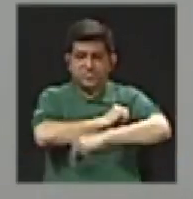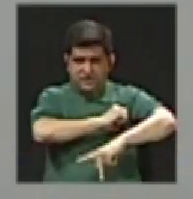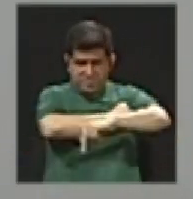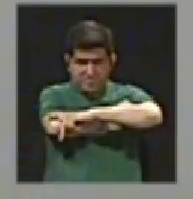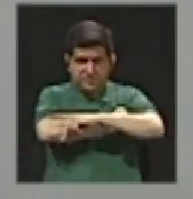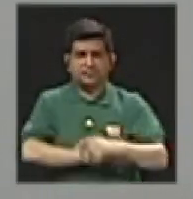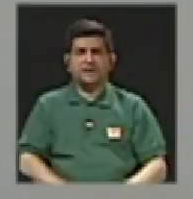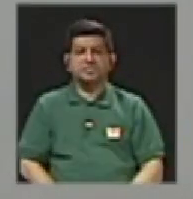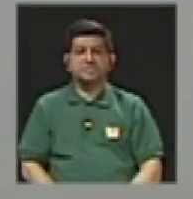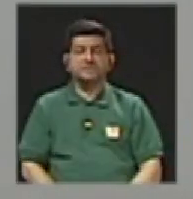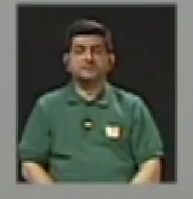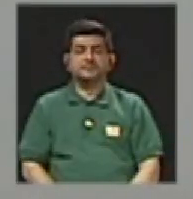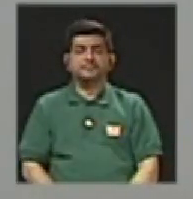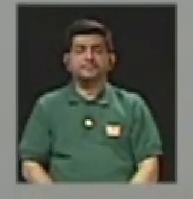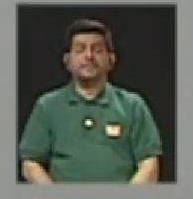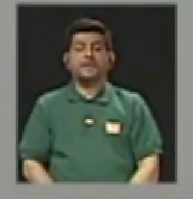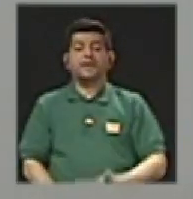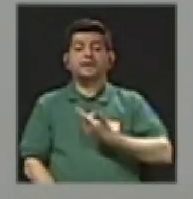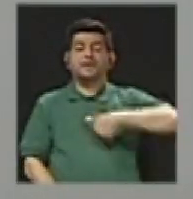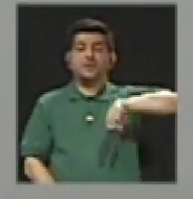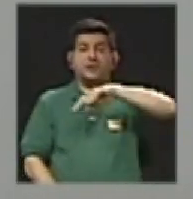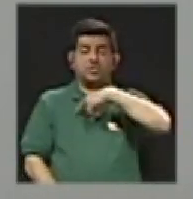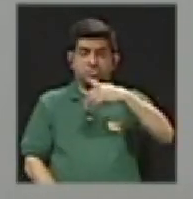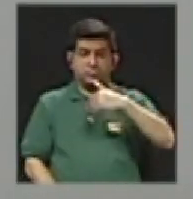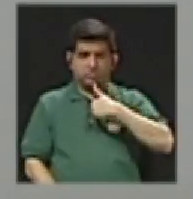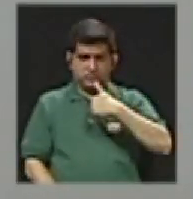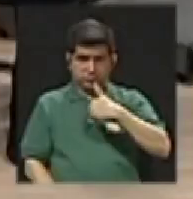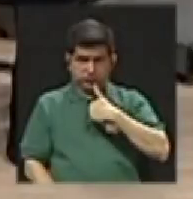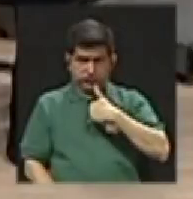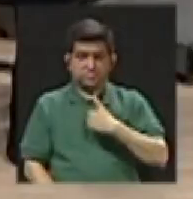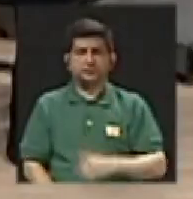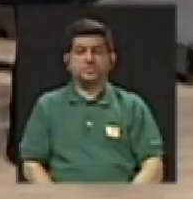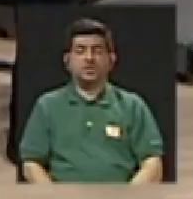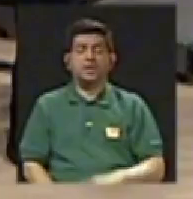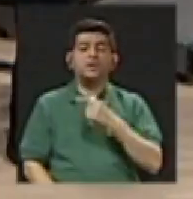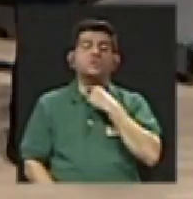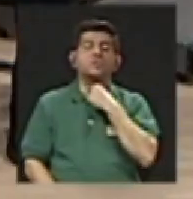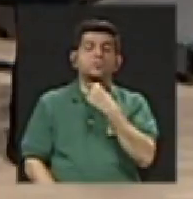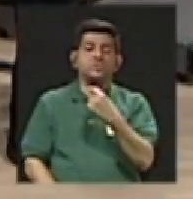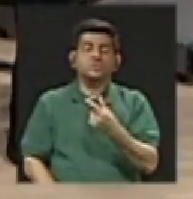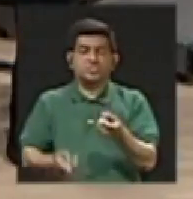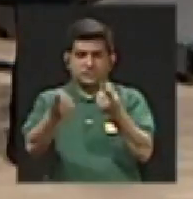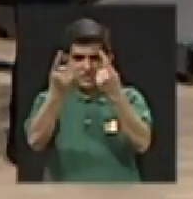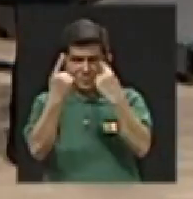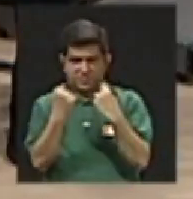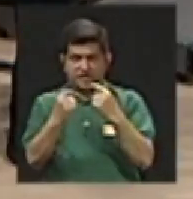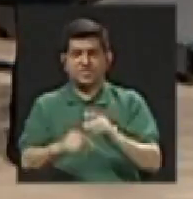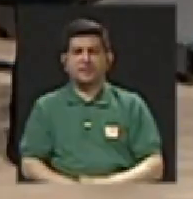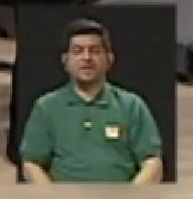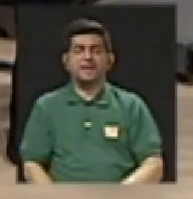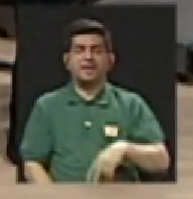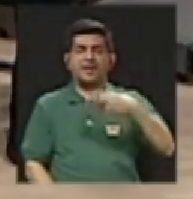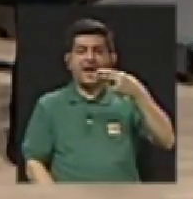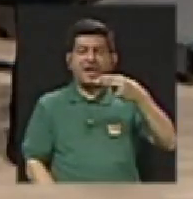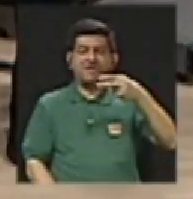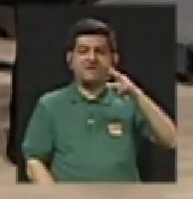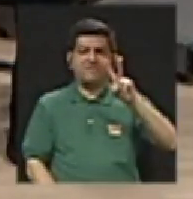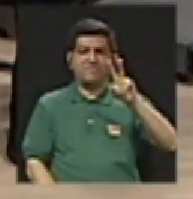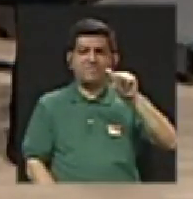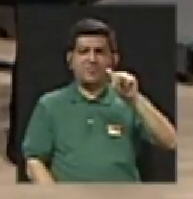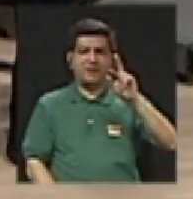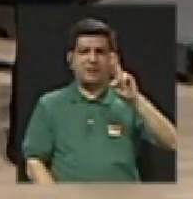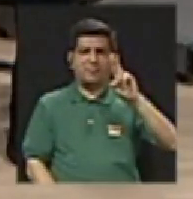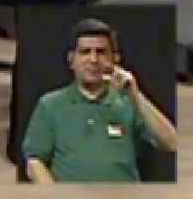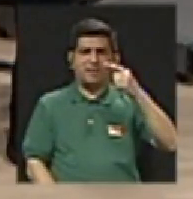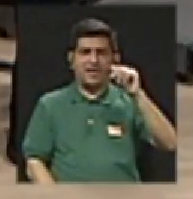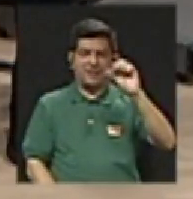Y para hacerlo tenemos el placer de tener con nosotros a don Henry Vargas del Banco